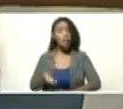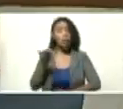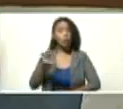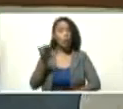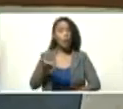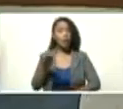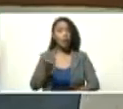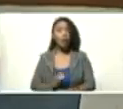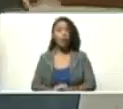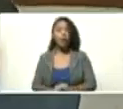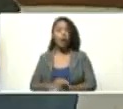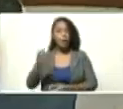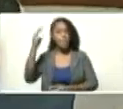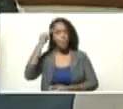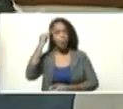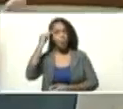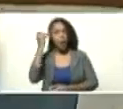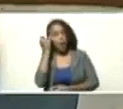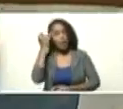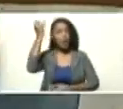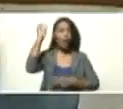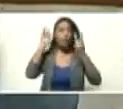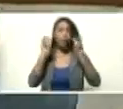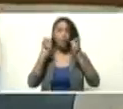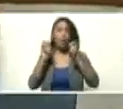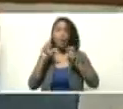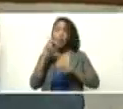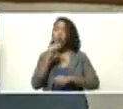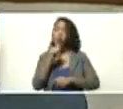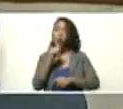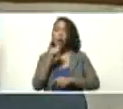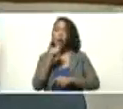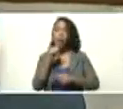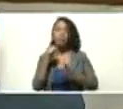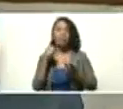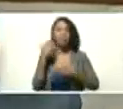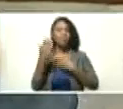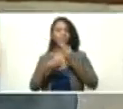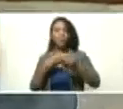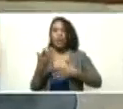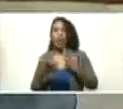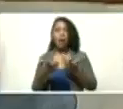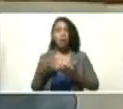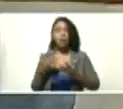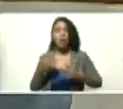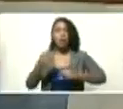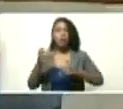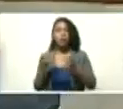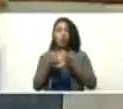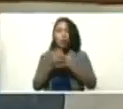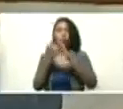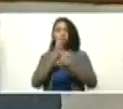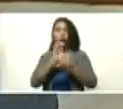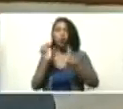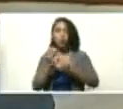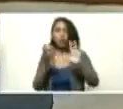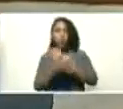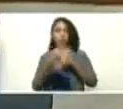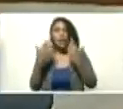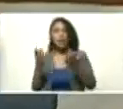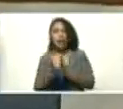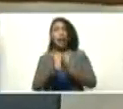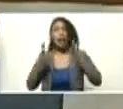importante entre memoria e invención. Es decir, no está reñido en las manifestaciones culturales esta